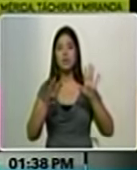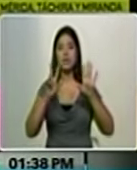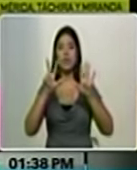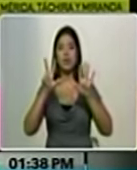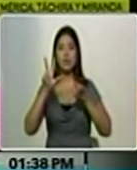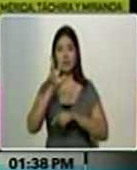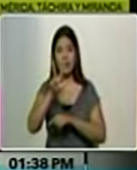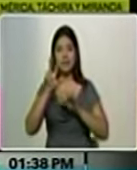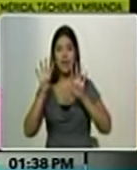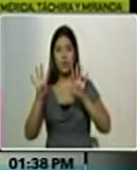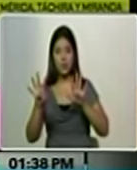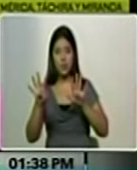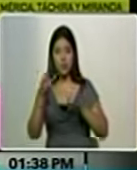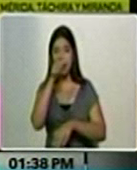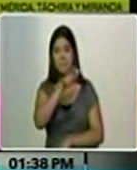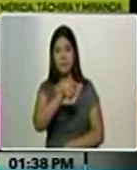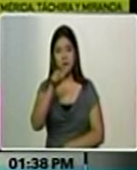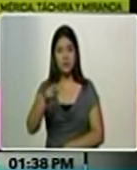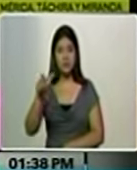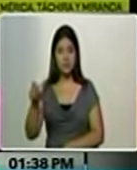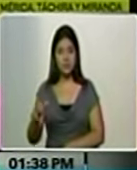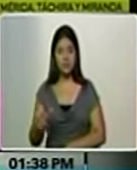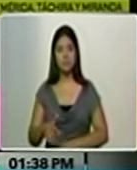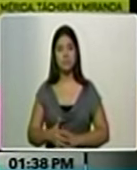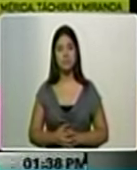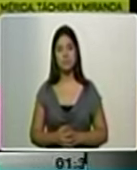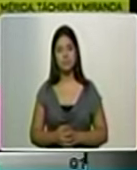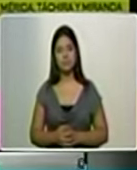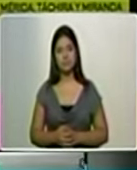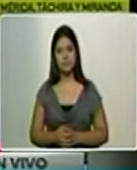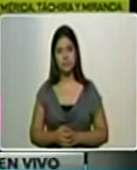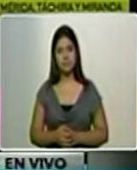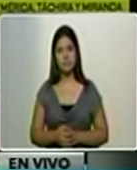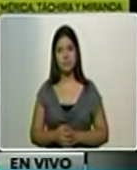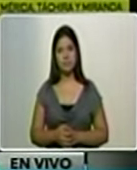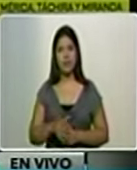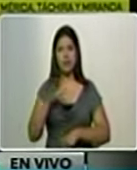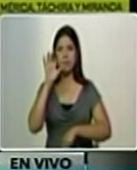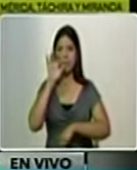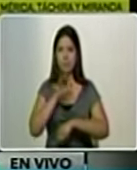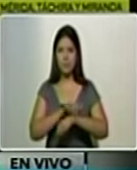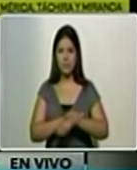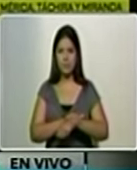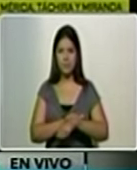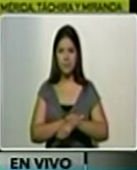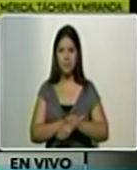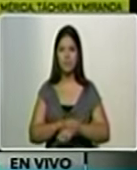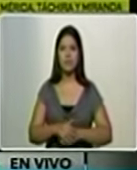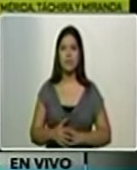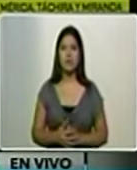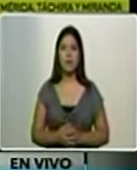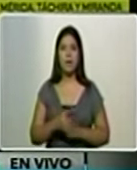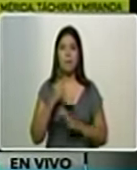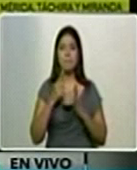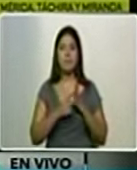67.939 funcionarios. Hemos detenido por diferentes delitos unos 1.852,